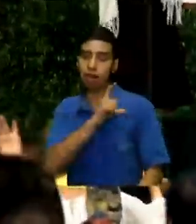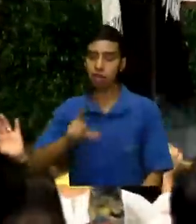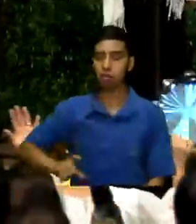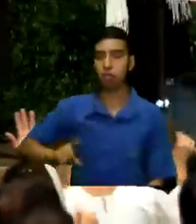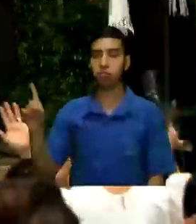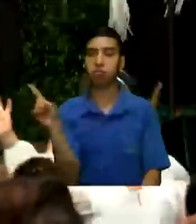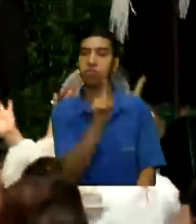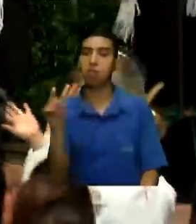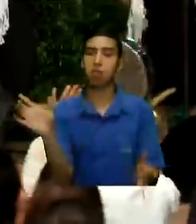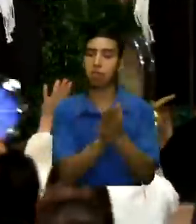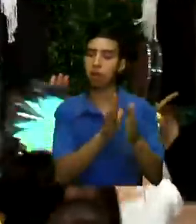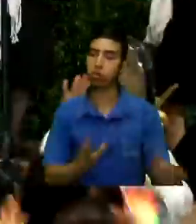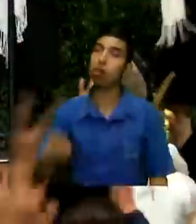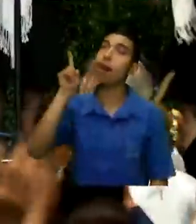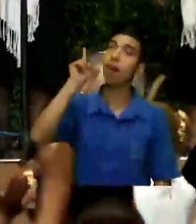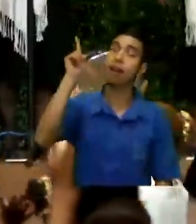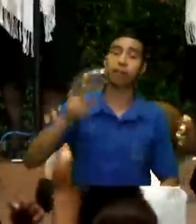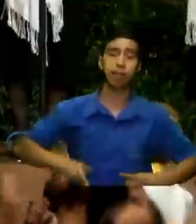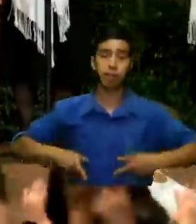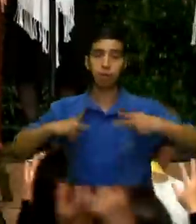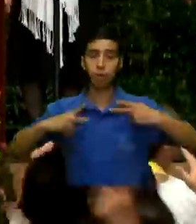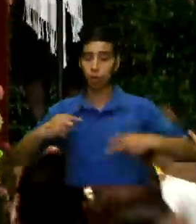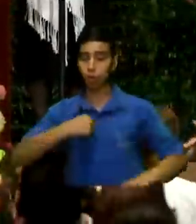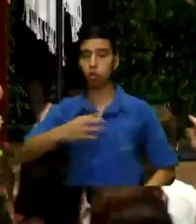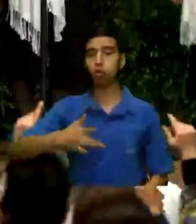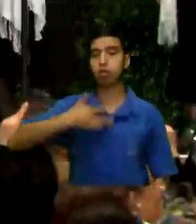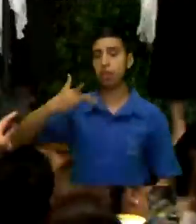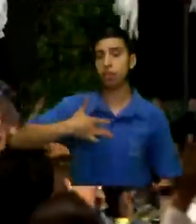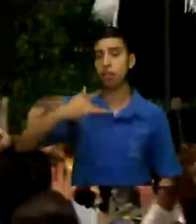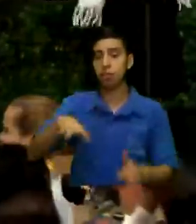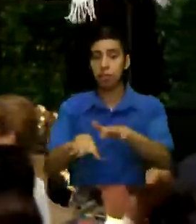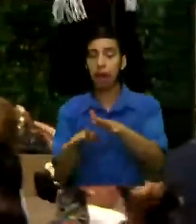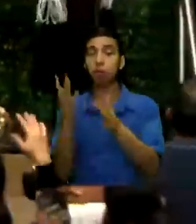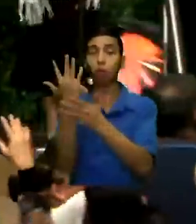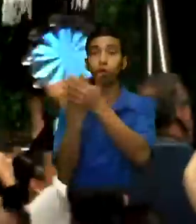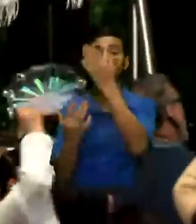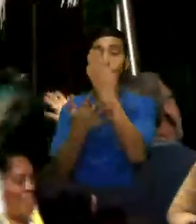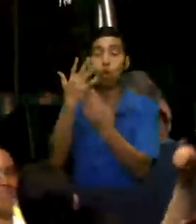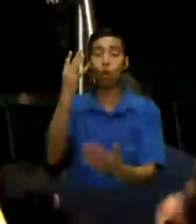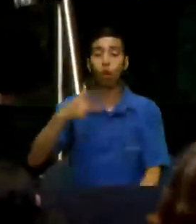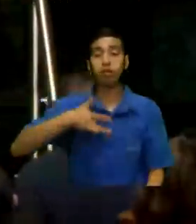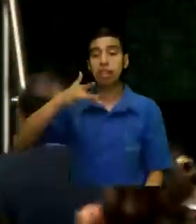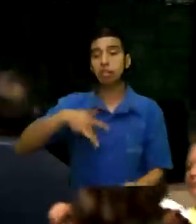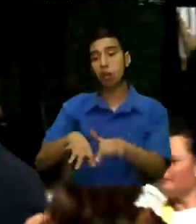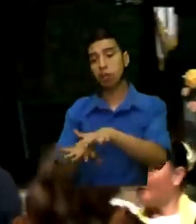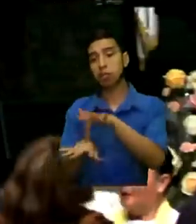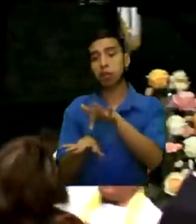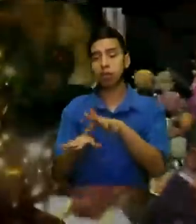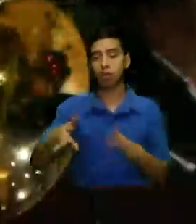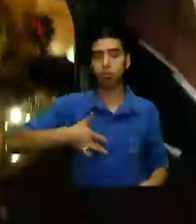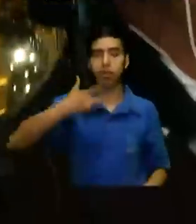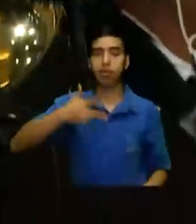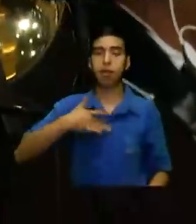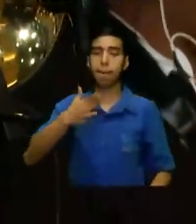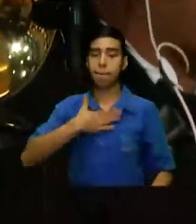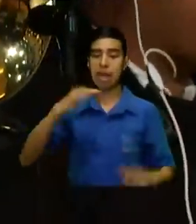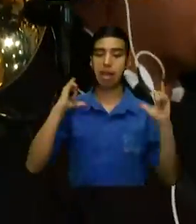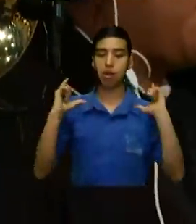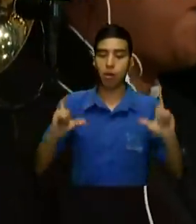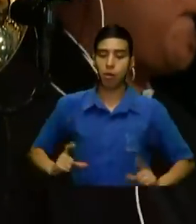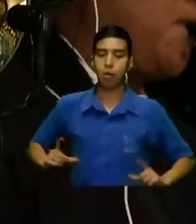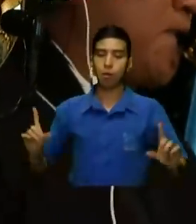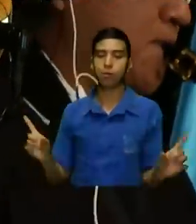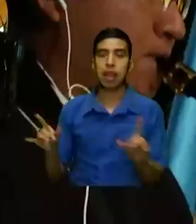Y Cristo no está muerto. Lo siento en mis manos. Lo siento en mis pies. Lo siento en todo